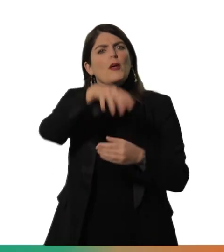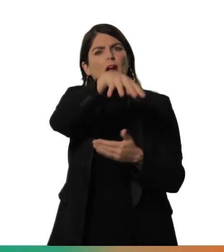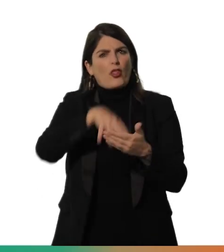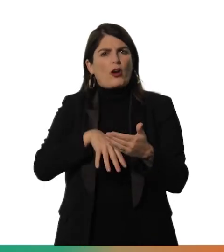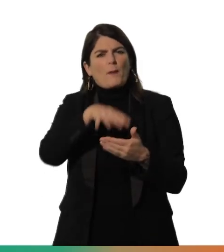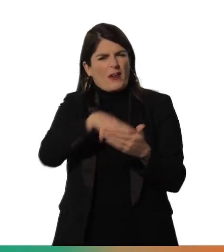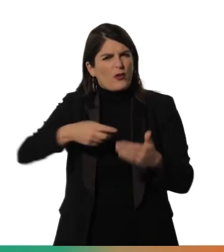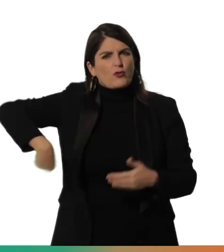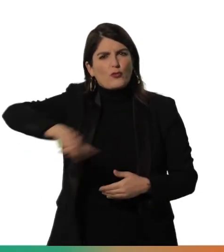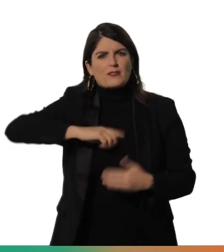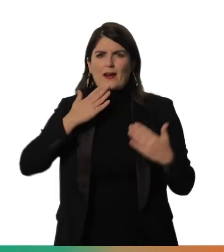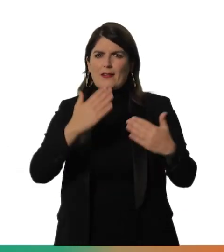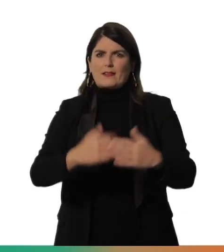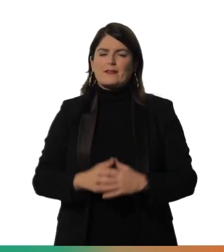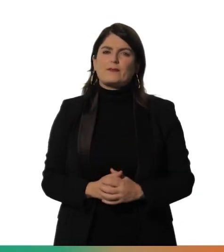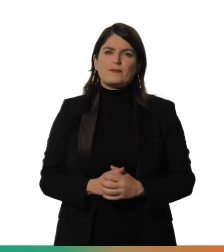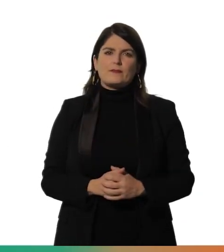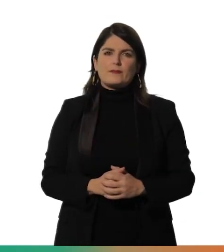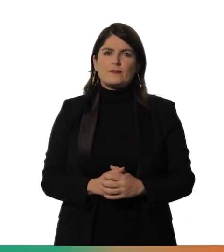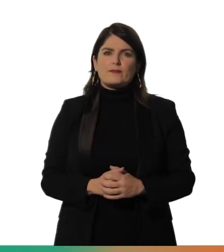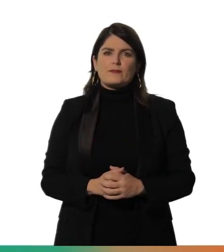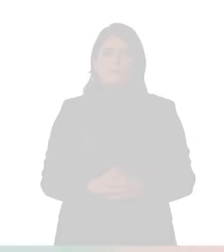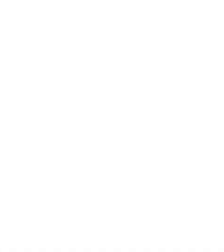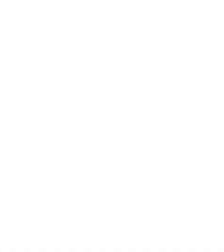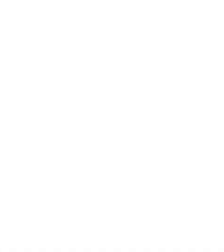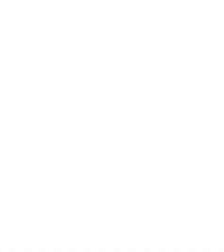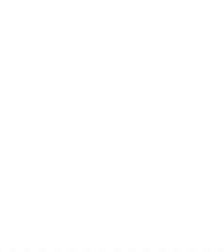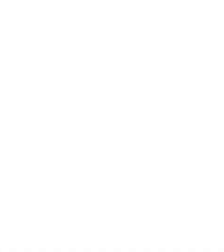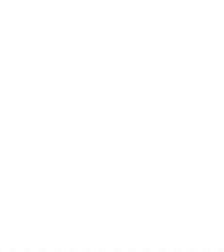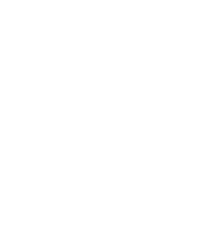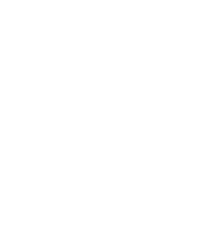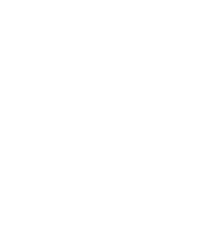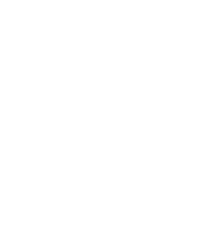Barcelona. Barcelona es nuestra. Gracias.